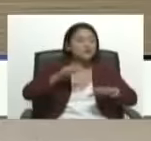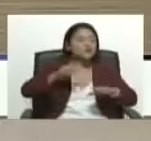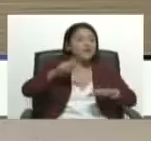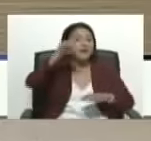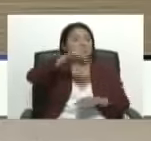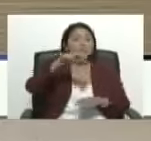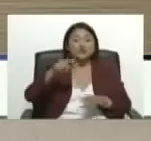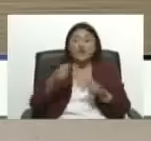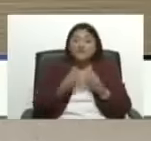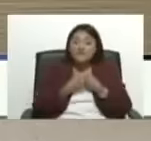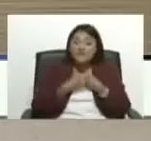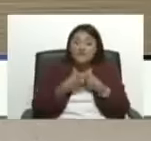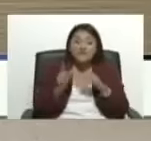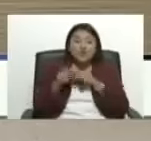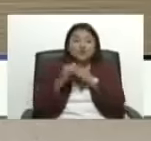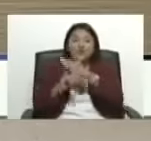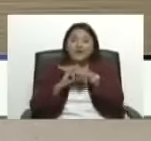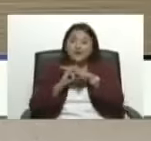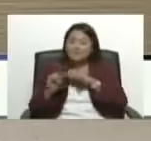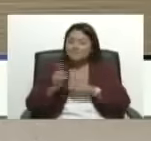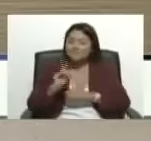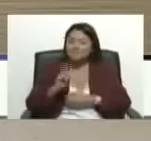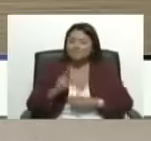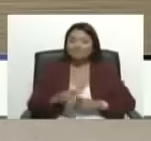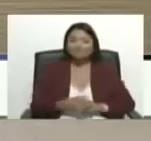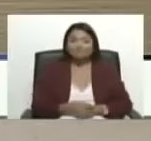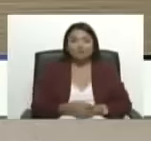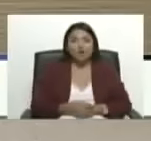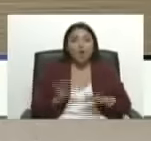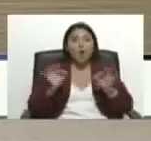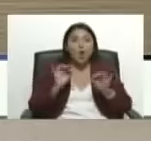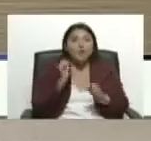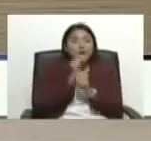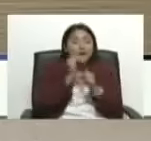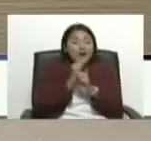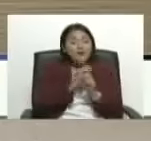están trabajando para los pueblos del Caribe, por ejemplo.